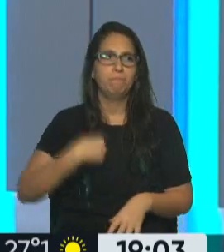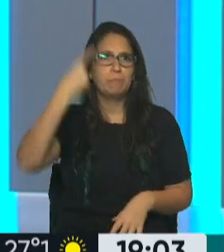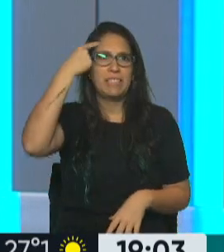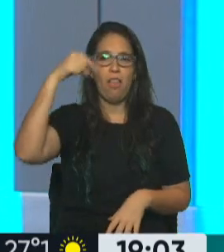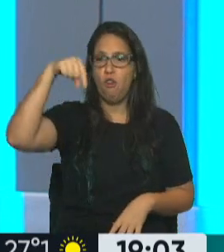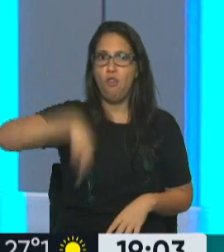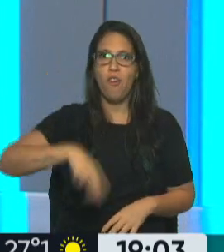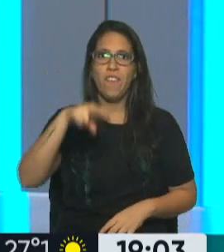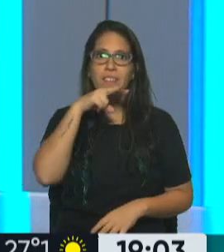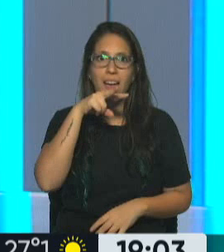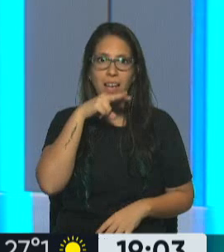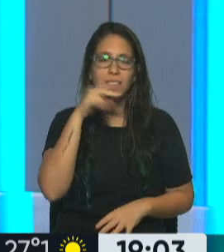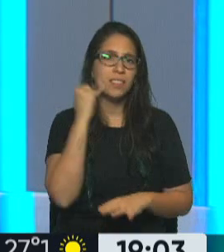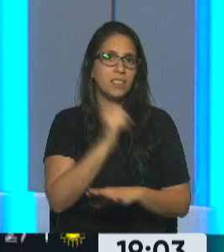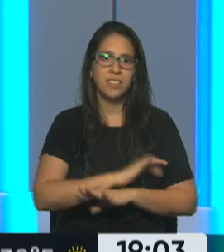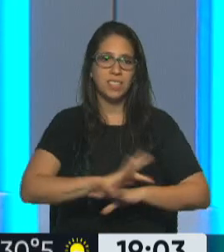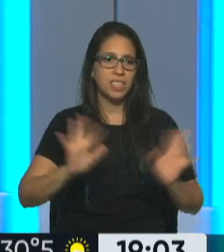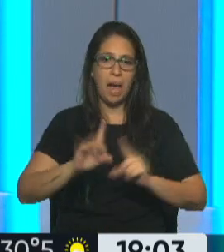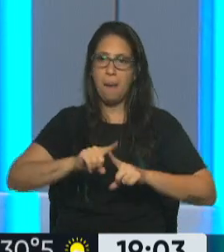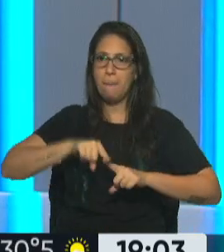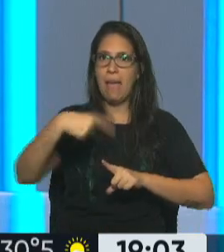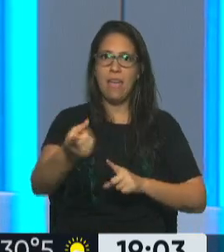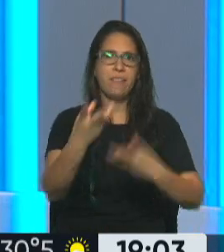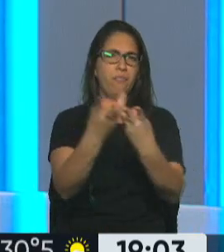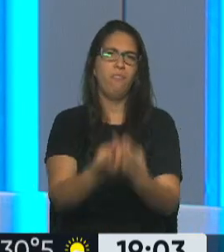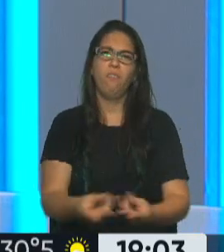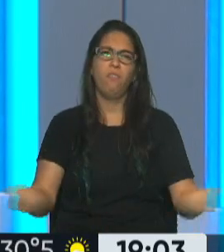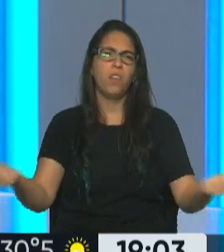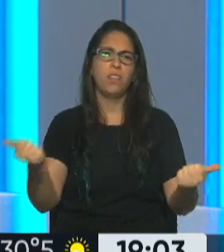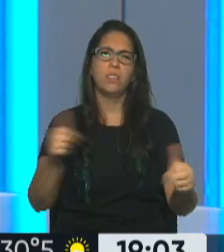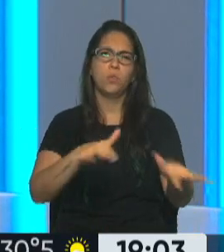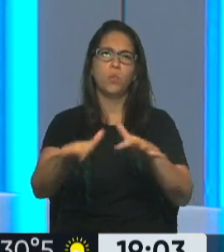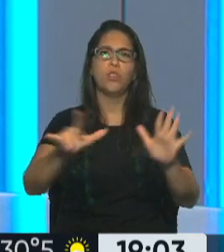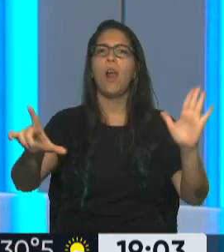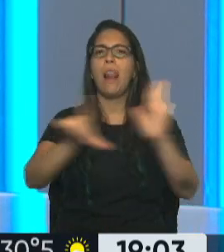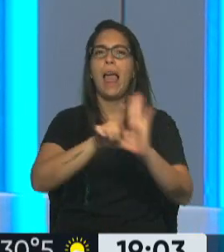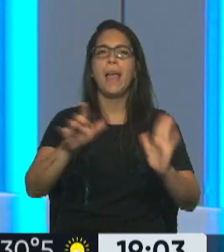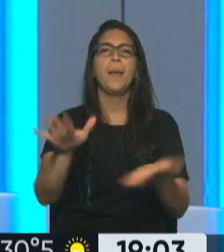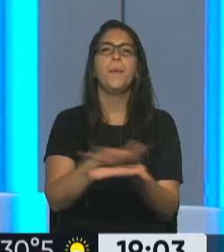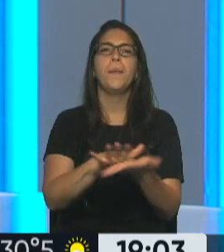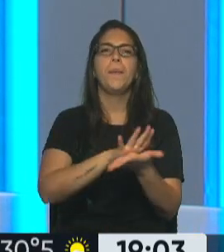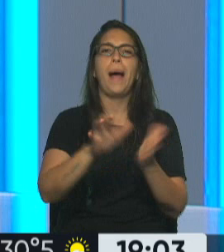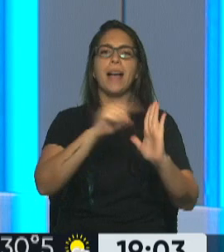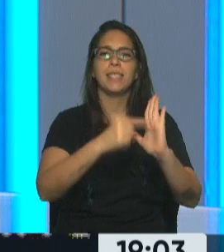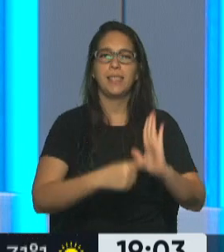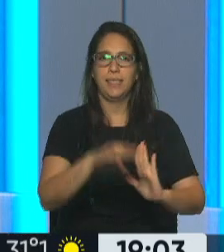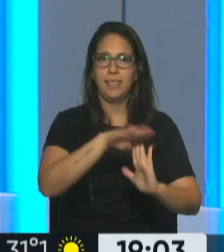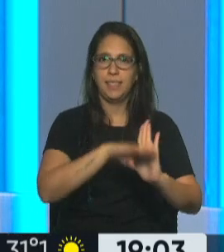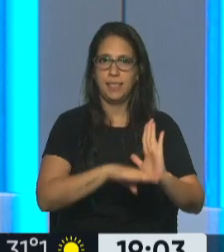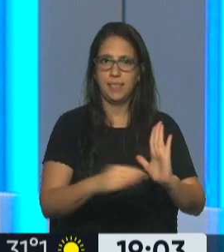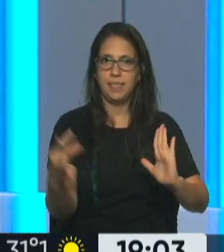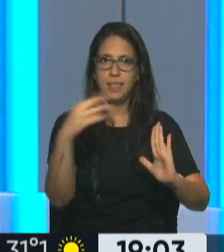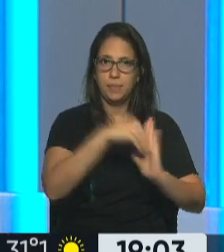que mañana toda la historia se cierre se abra o se cierre estoy hablando de la ley bases así lo llama el poder